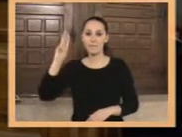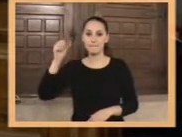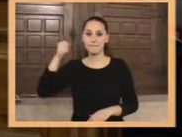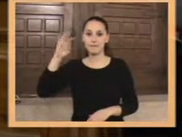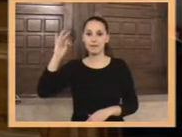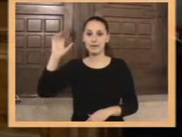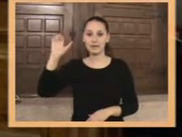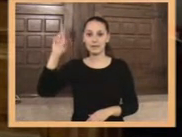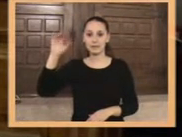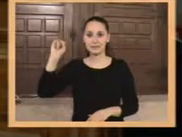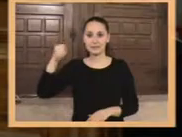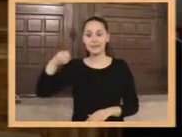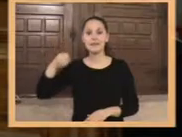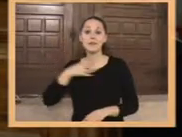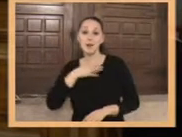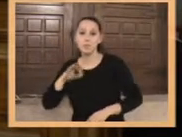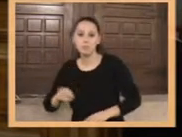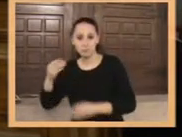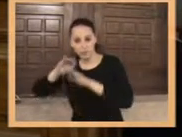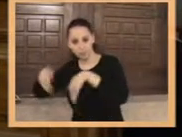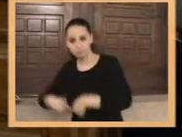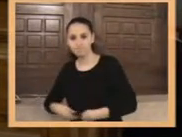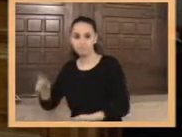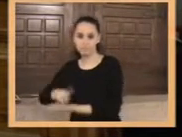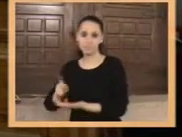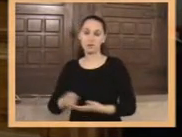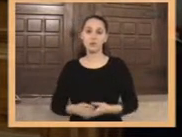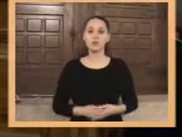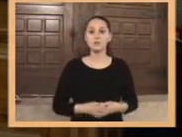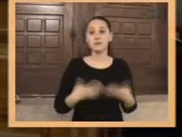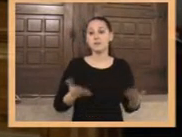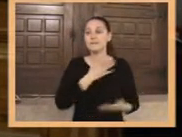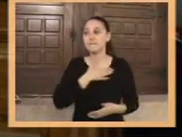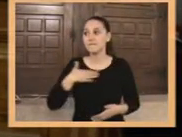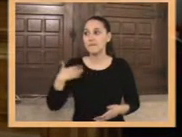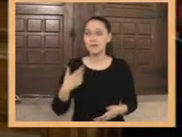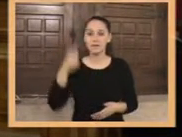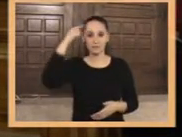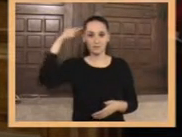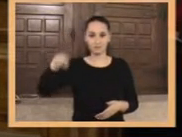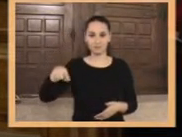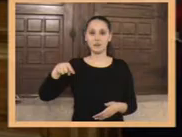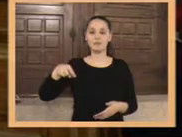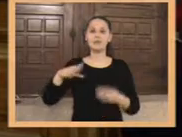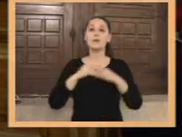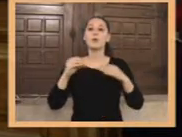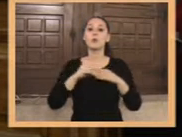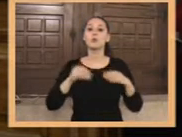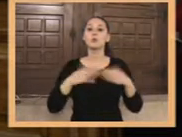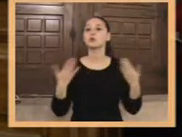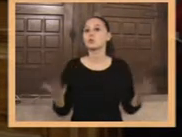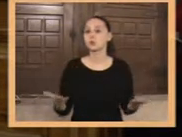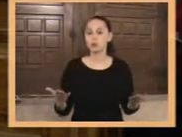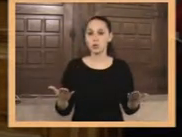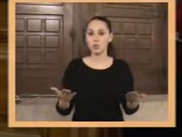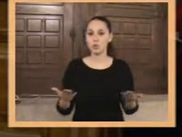señor alcalde, queremos que se clarifique exactamente el uso que va a ir de este palacio y por lo tanto, bueno, pues que a la hora de rellenar el